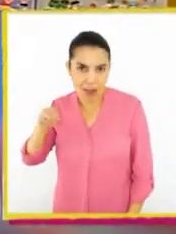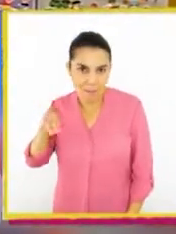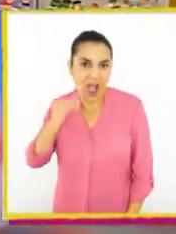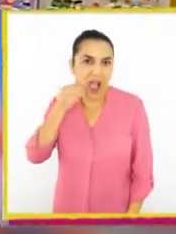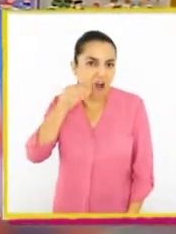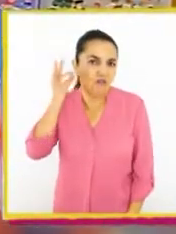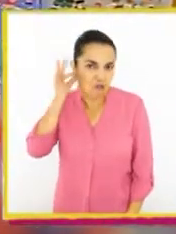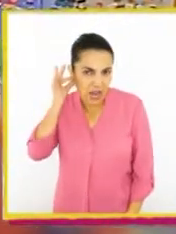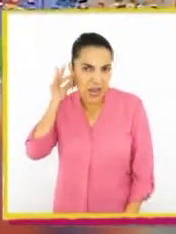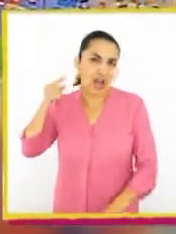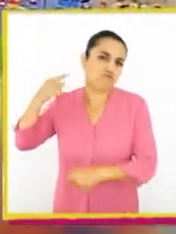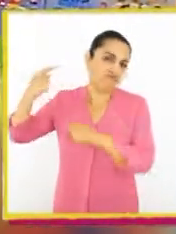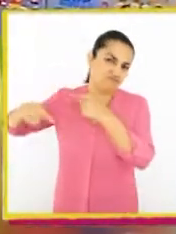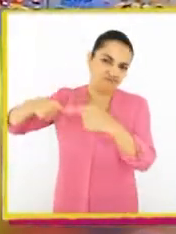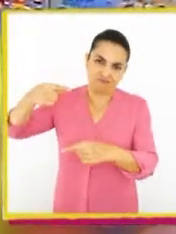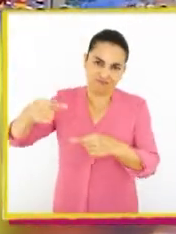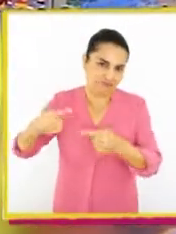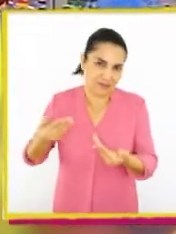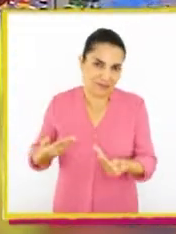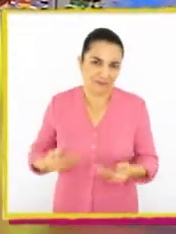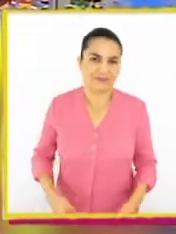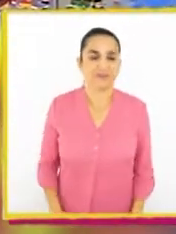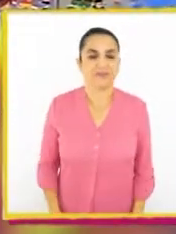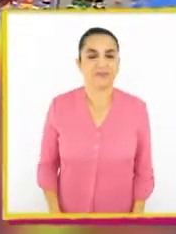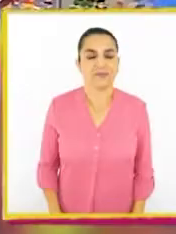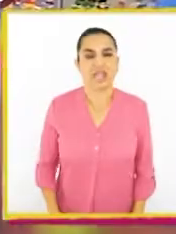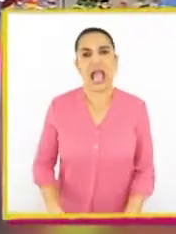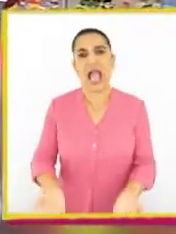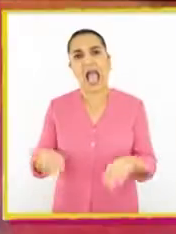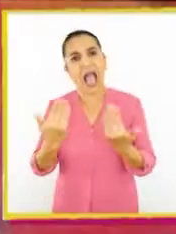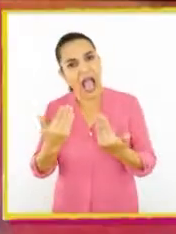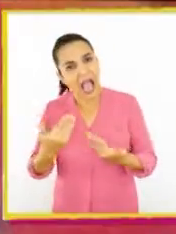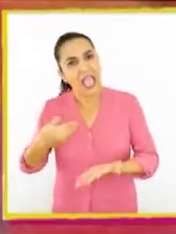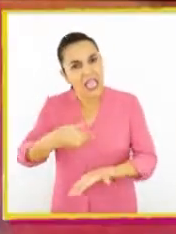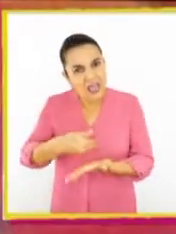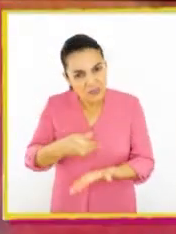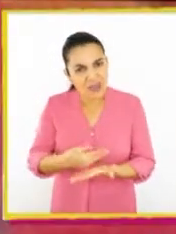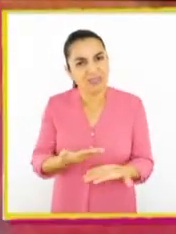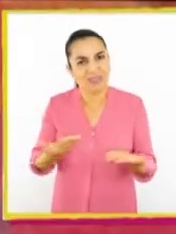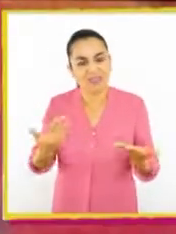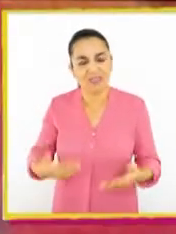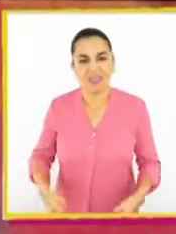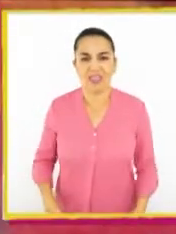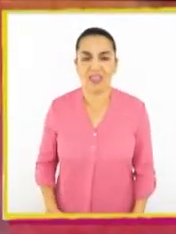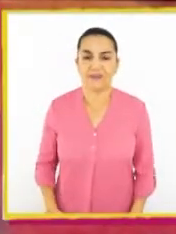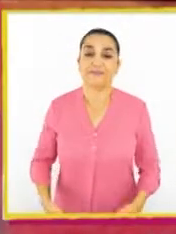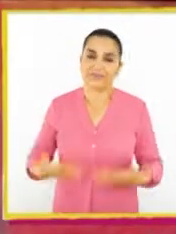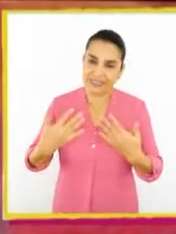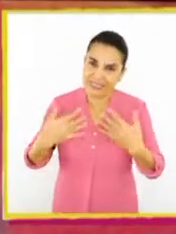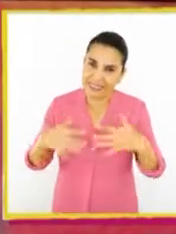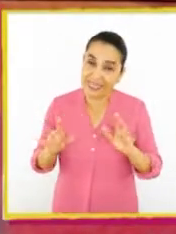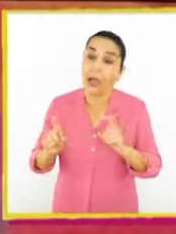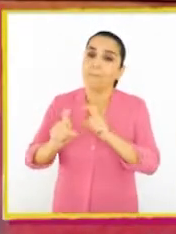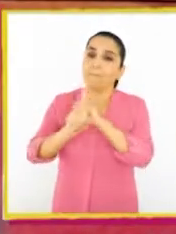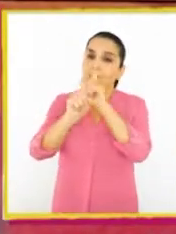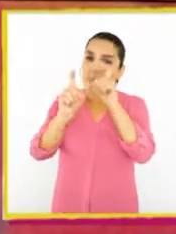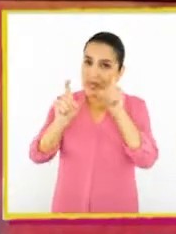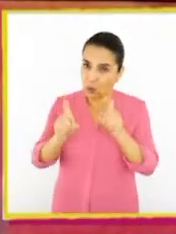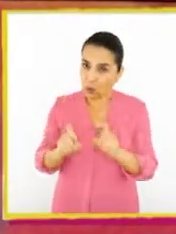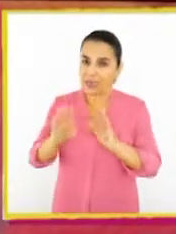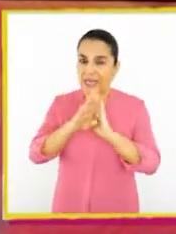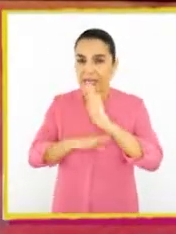dio la abuela, y a la abuela, y así sucesivamente. ¡Ay, que son insistentes! Ya,